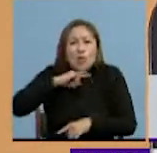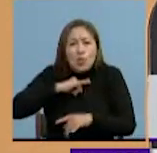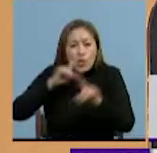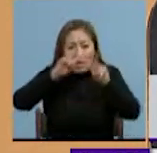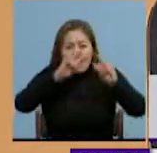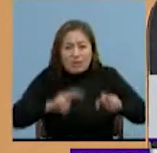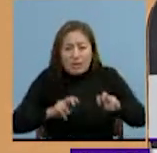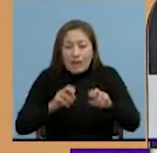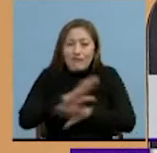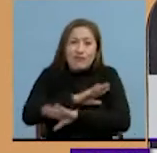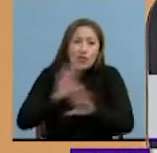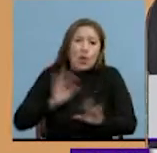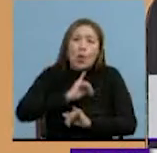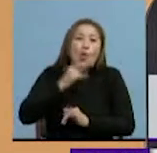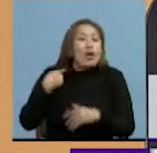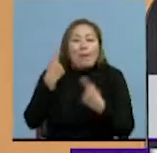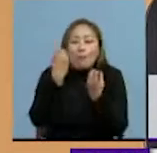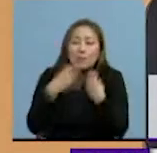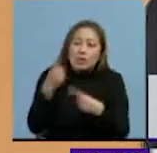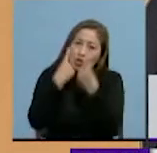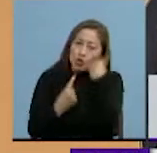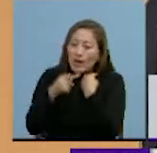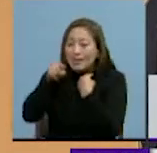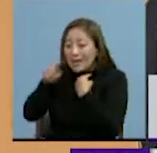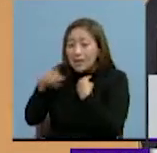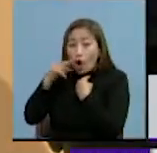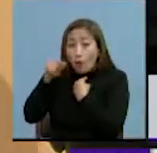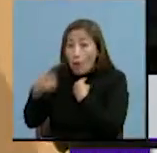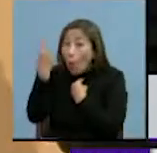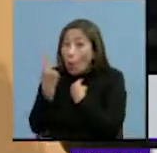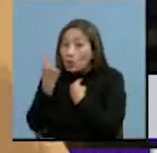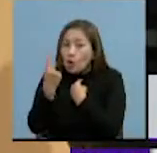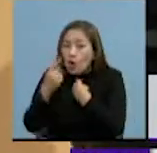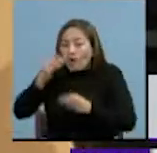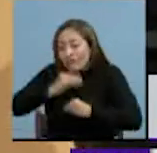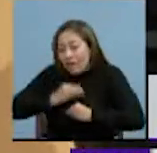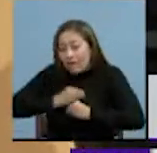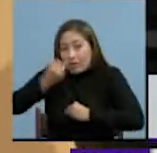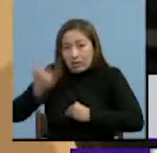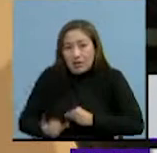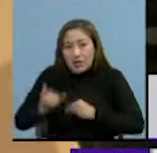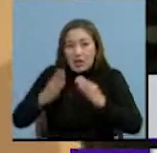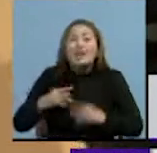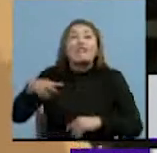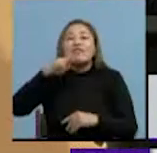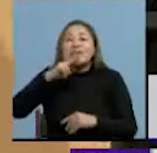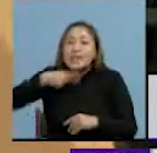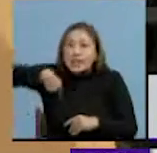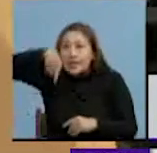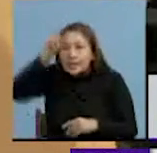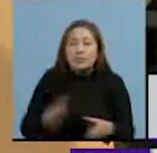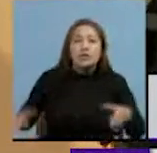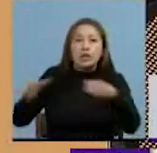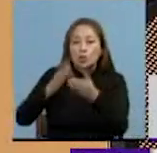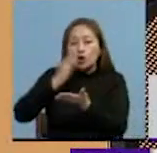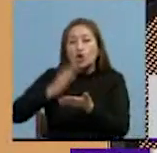Rodrigo Chiliguay se quebró, porque ellos son religiosos, Jorge. Y gente muy religiosa que todos los viernes se reúne,